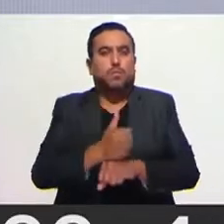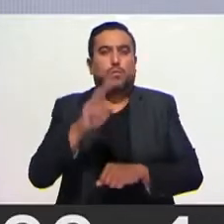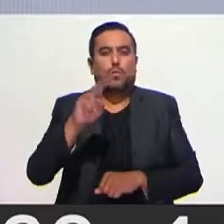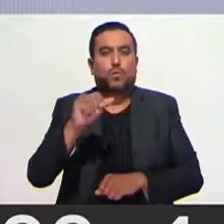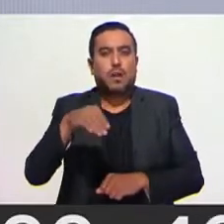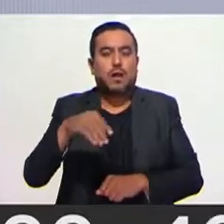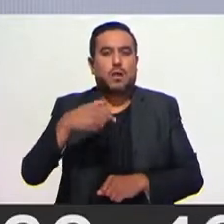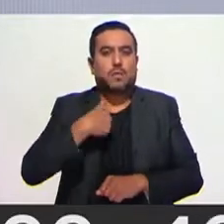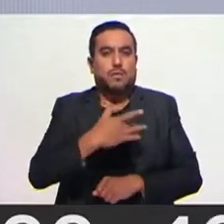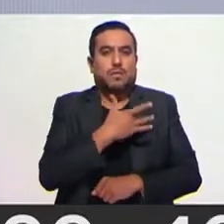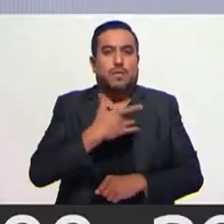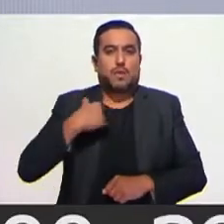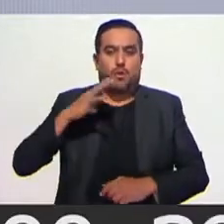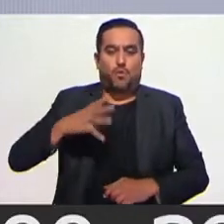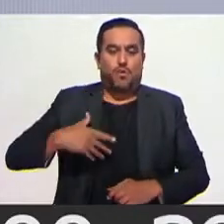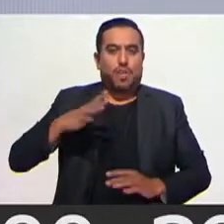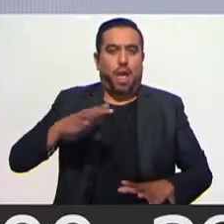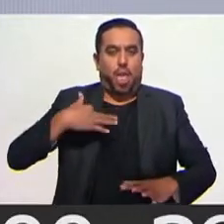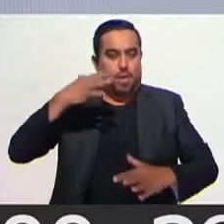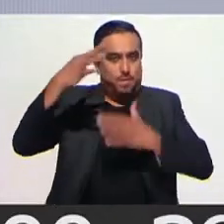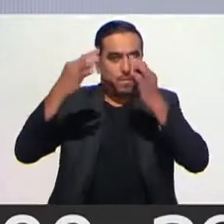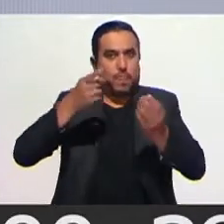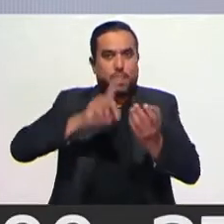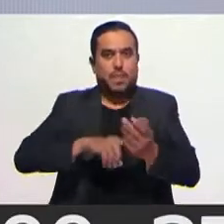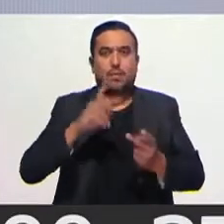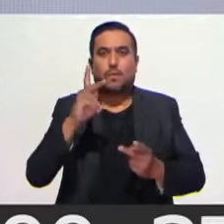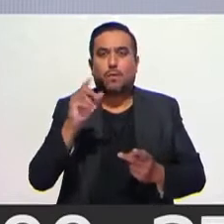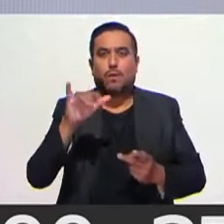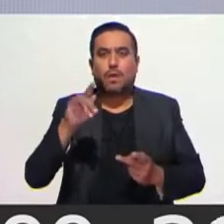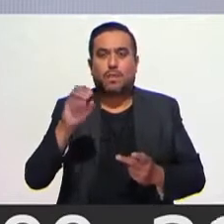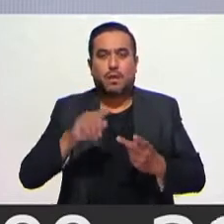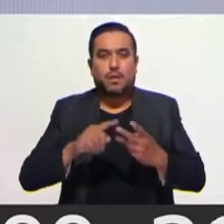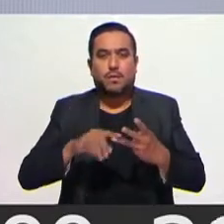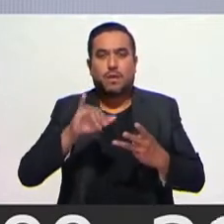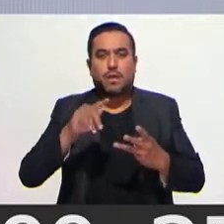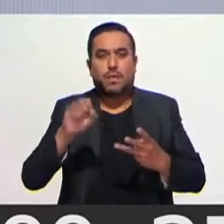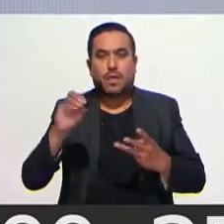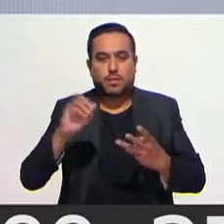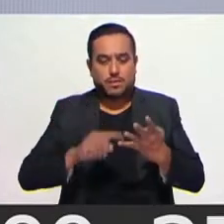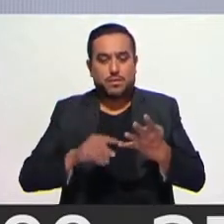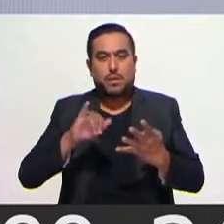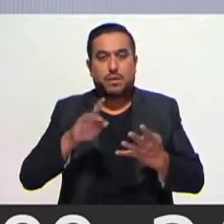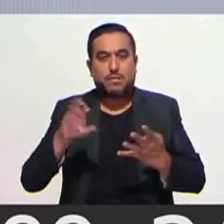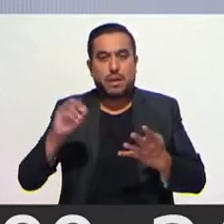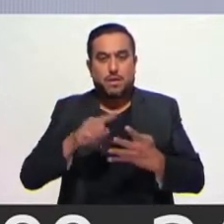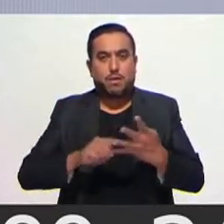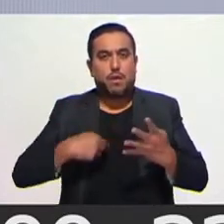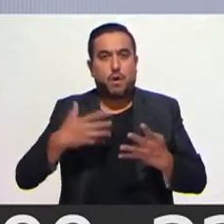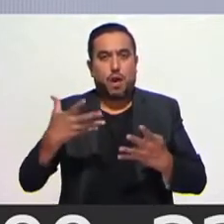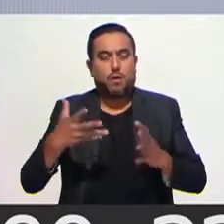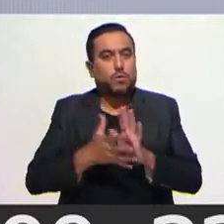de donde soy orgullosamente egresado, del Politécnico Nacional, del ITESO, del Ibero, y también un gran